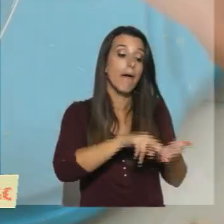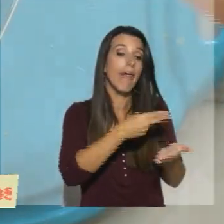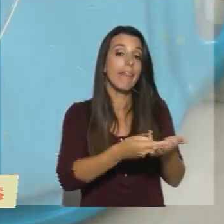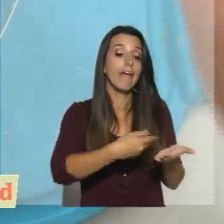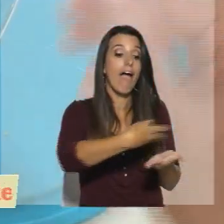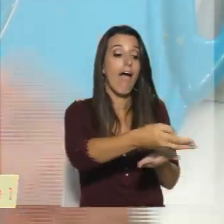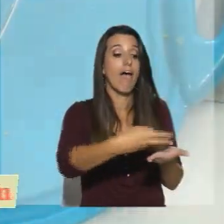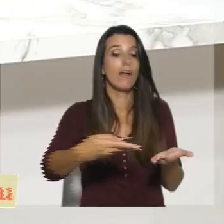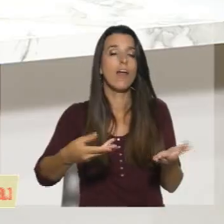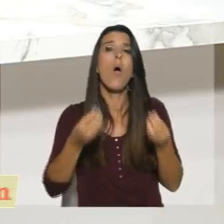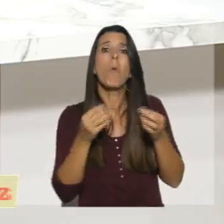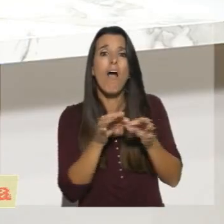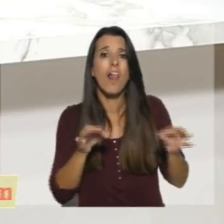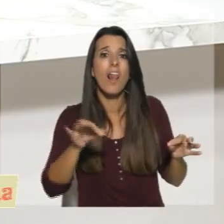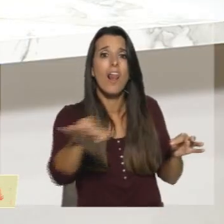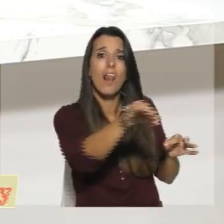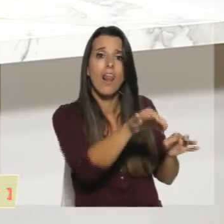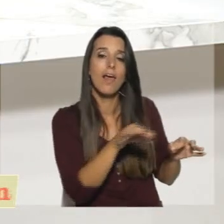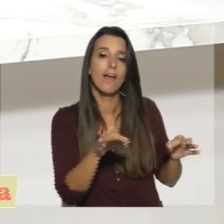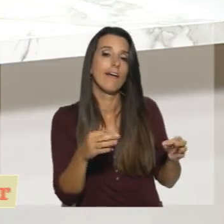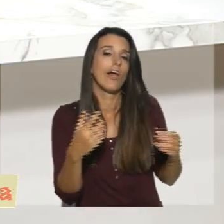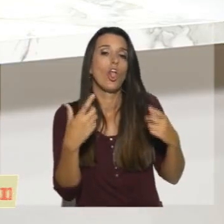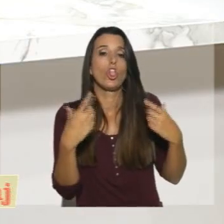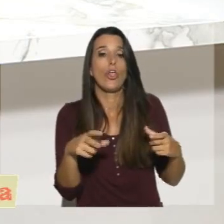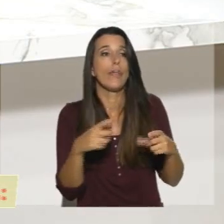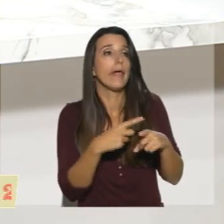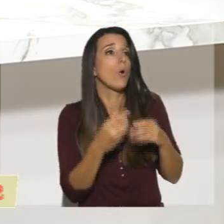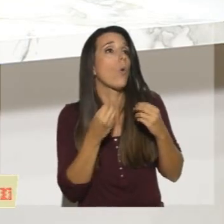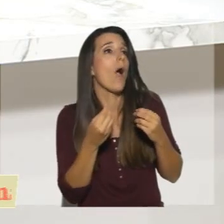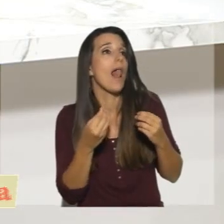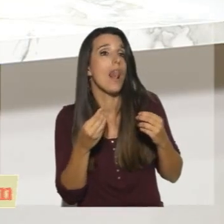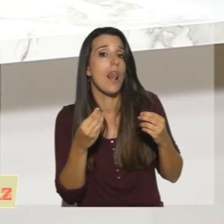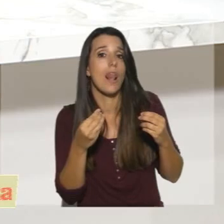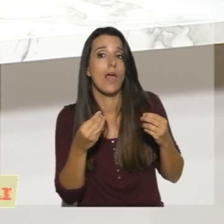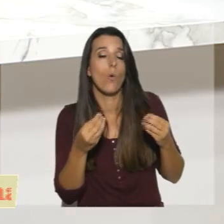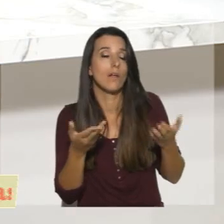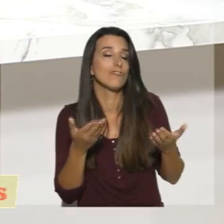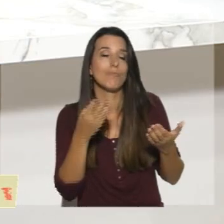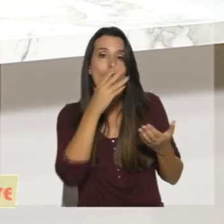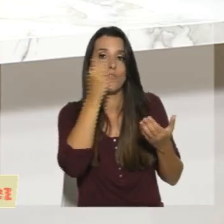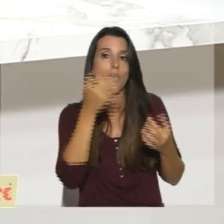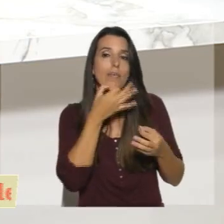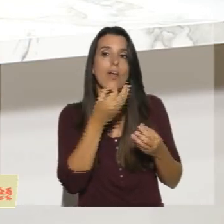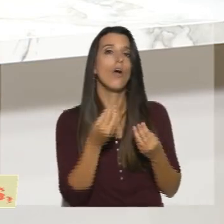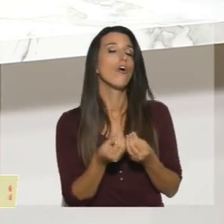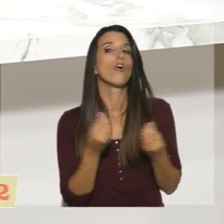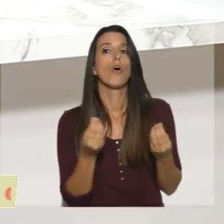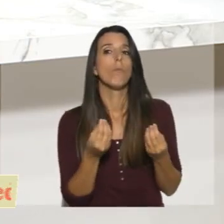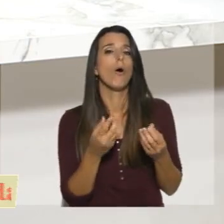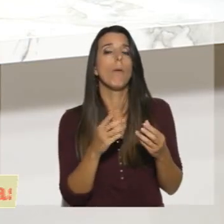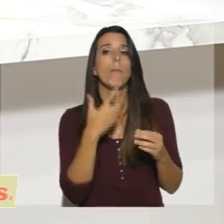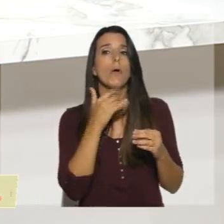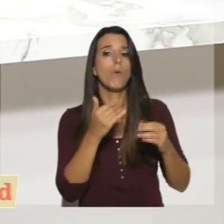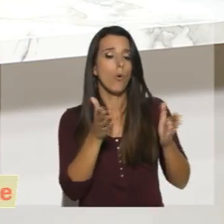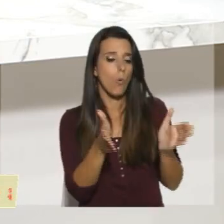que siempre me dicen, Paula, ¿en cuánto? Me escribían la carrot cake, ¿en qué medida de asadera lo hiciste? Que yo siempre me olvido de pasárselo. Esto es como si fuera un molde de brownie, ¿viste